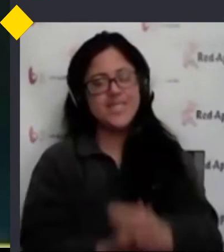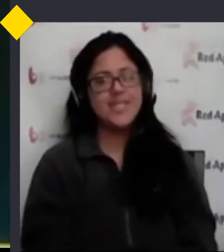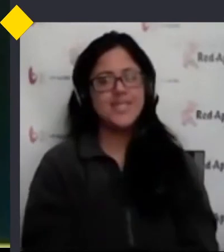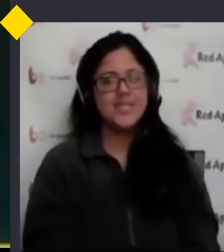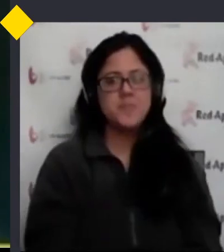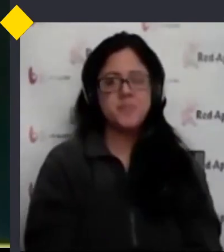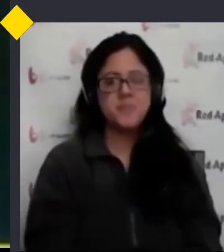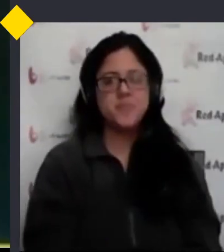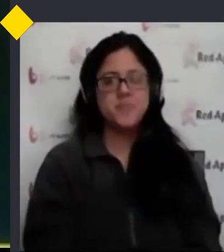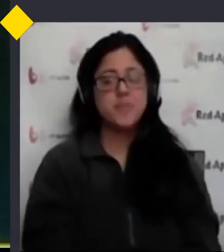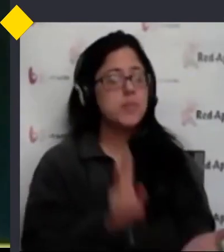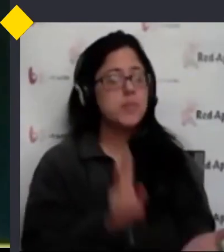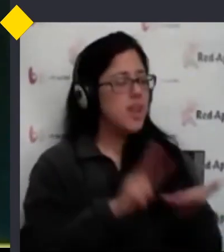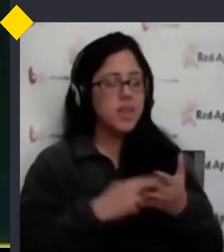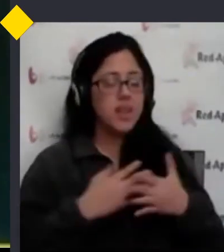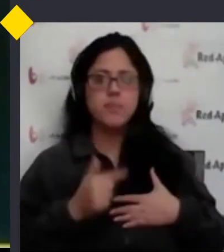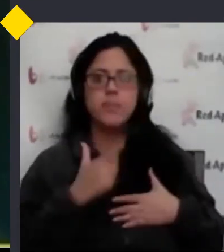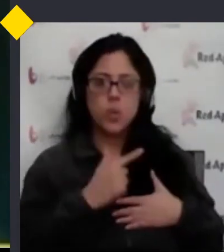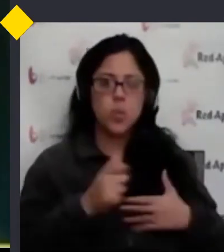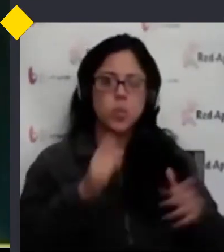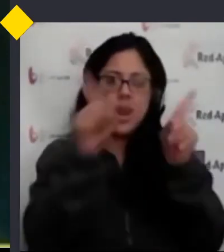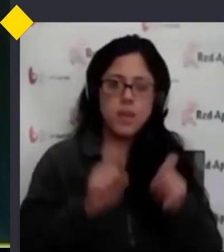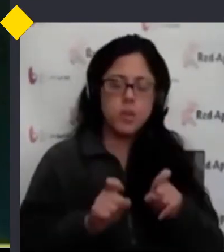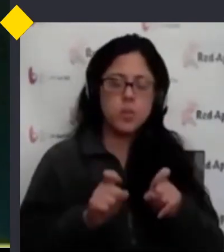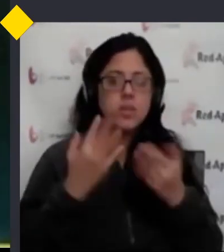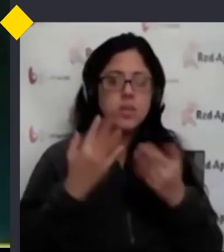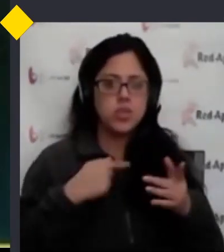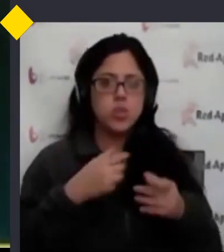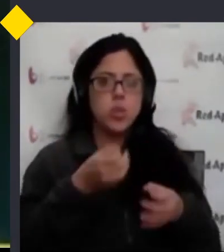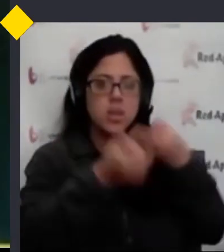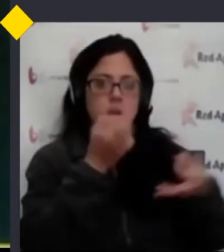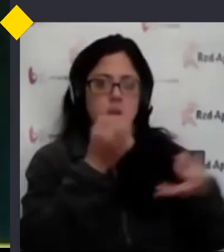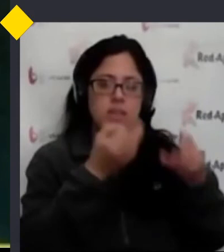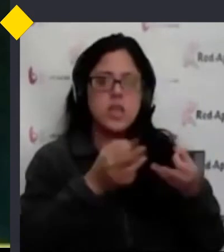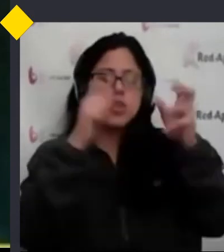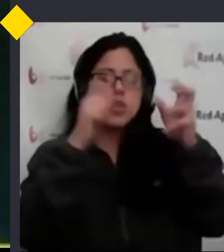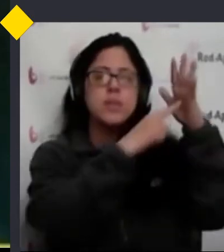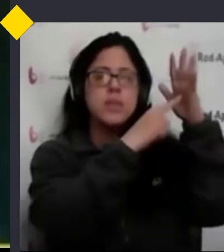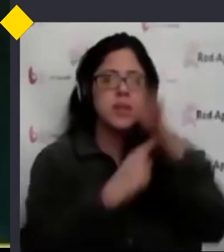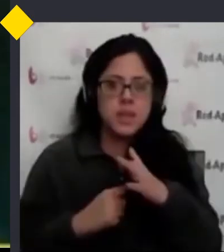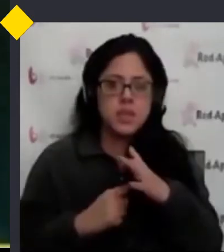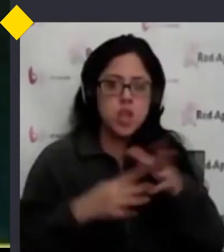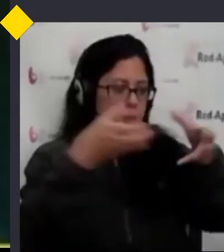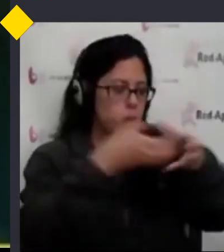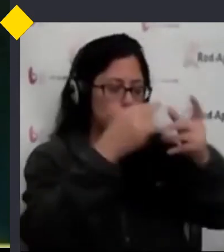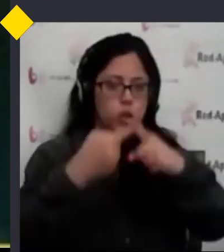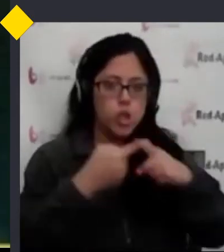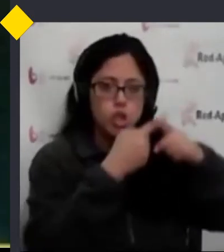Me parece genial la pregunta porque creo que, lo he dicho varias veces, la discriminación por clase es más fuerte que todas las